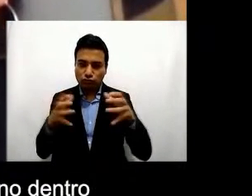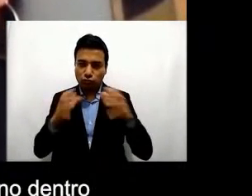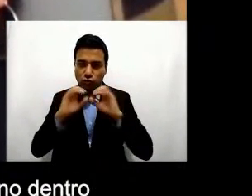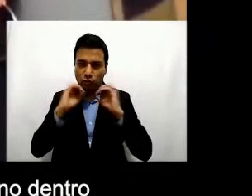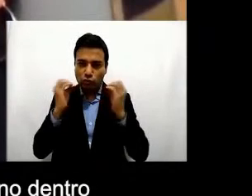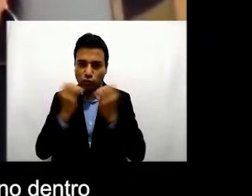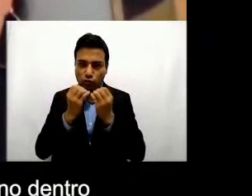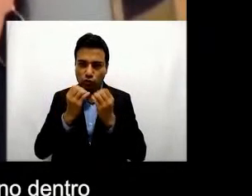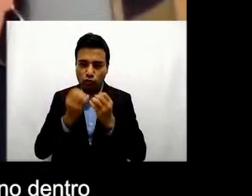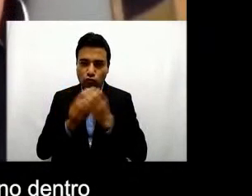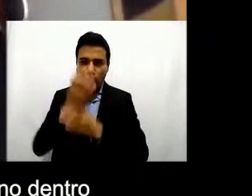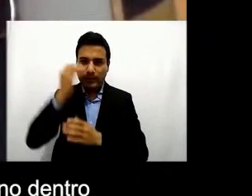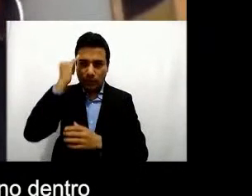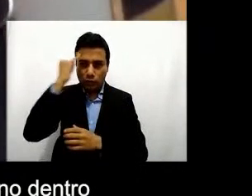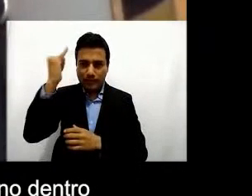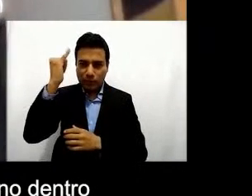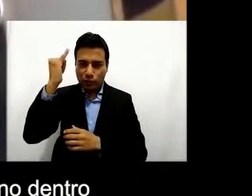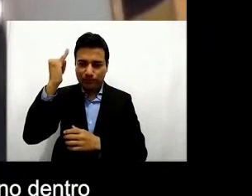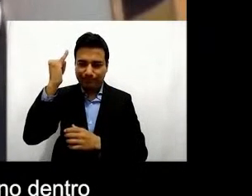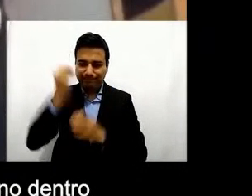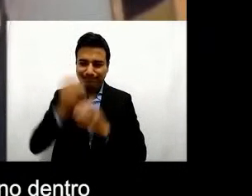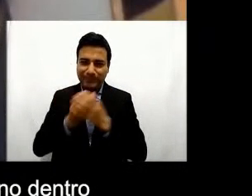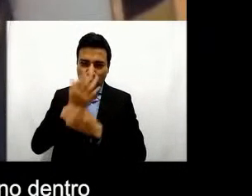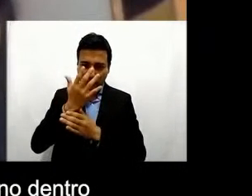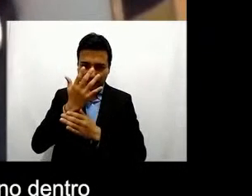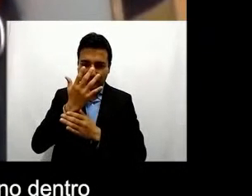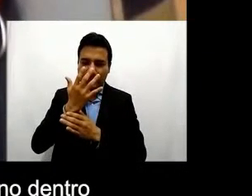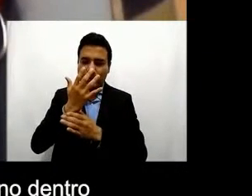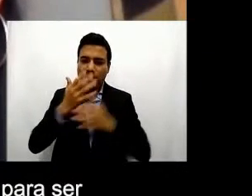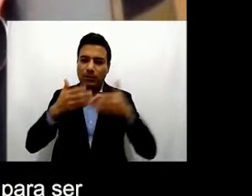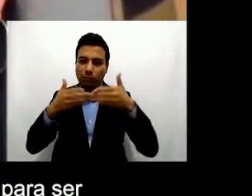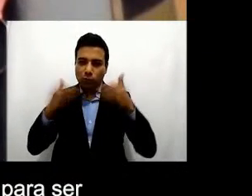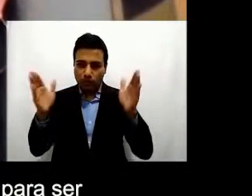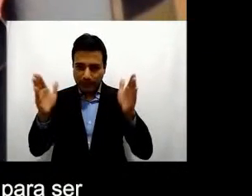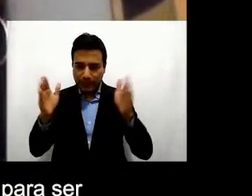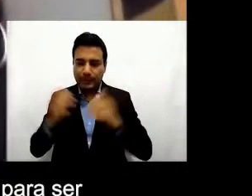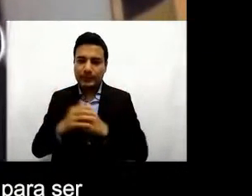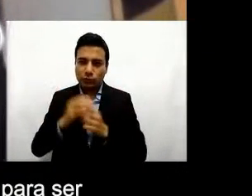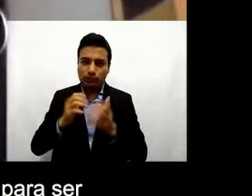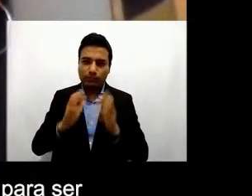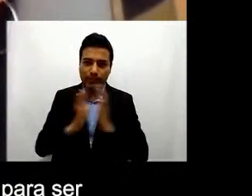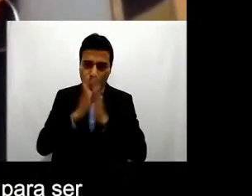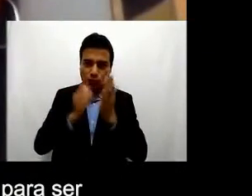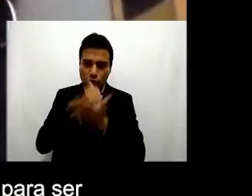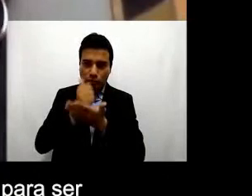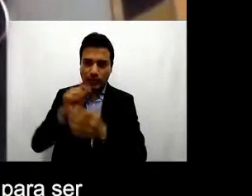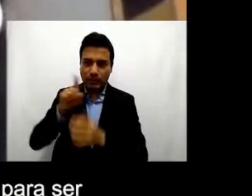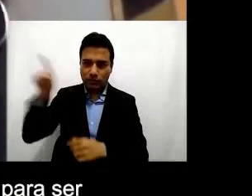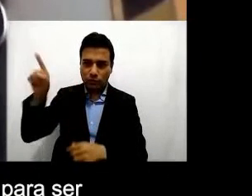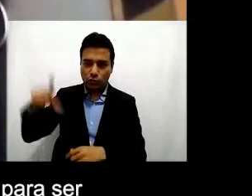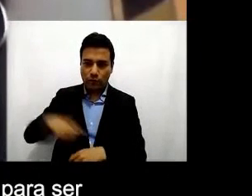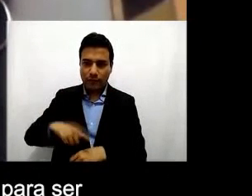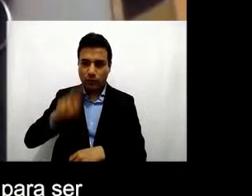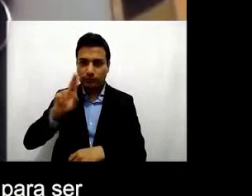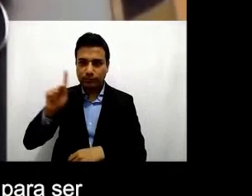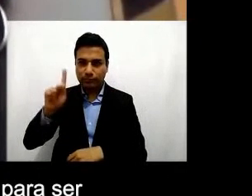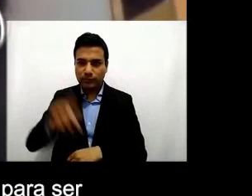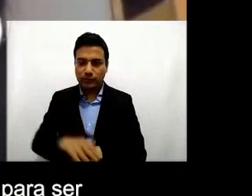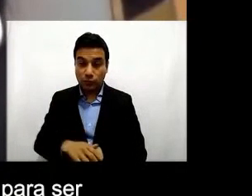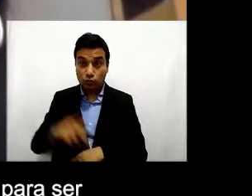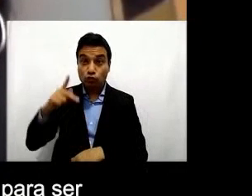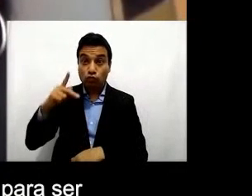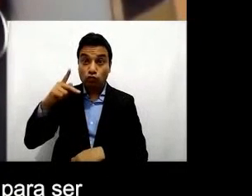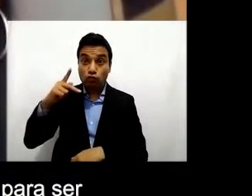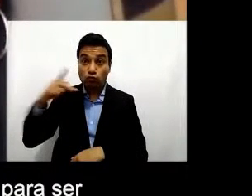de innovación ciudadana dentro del gobierno de Reino Unido. Dentro de la historia, ¿no? Tienen varias metodologías para